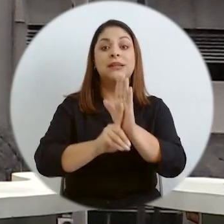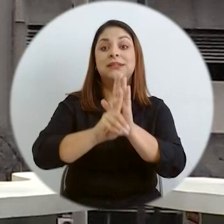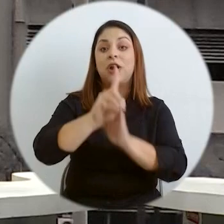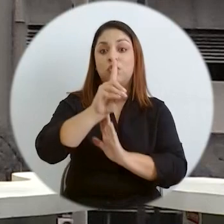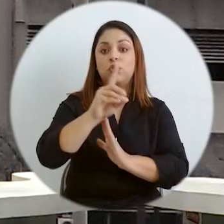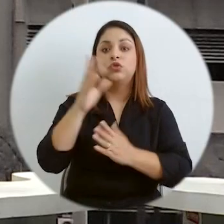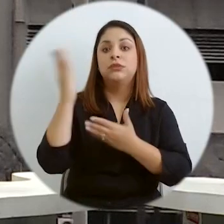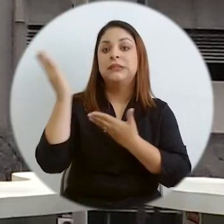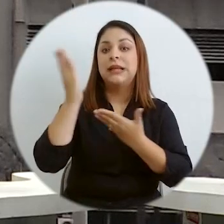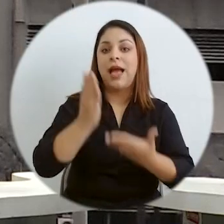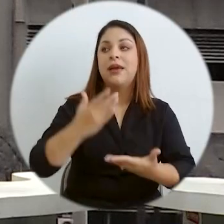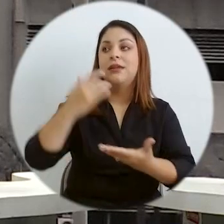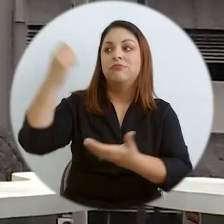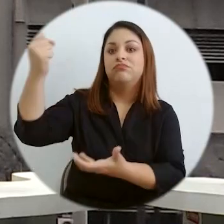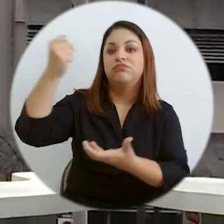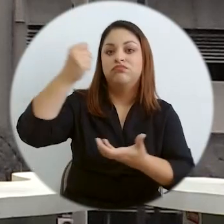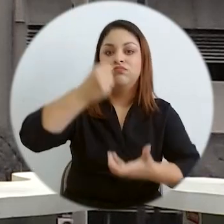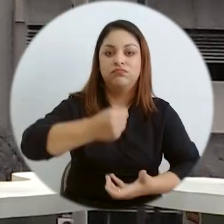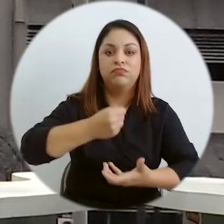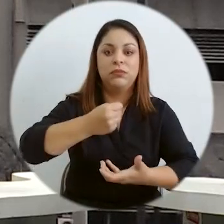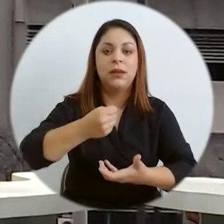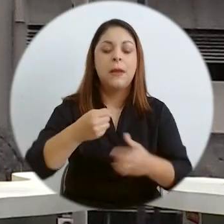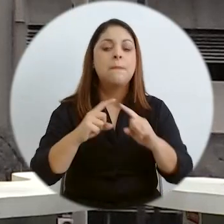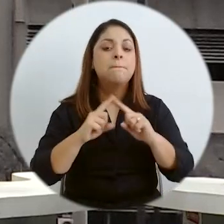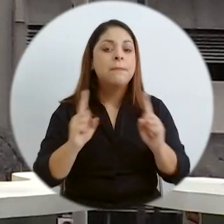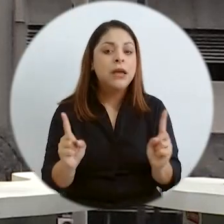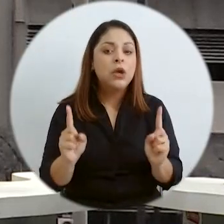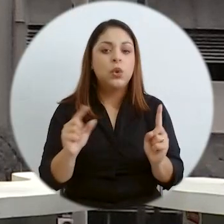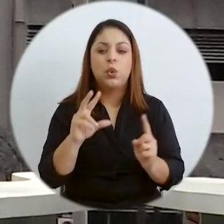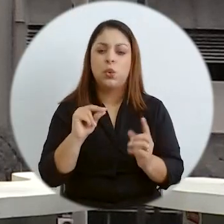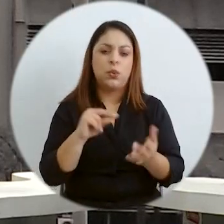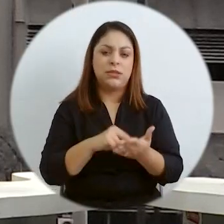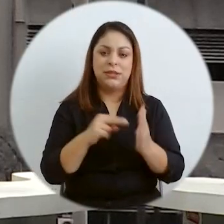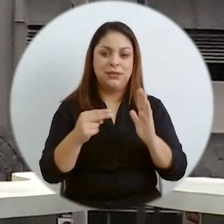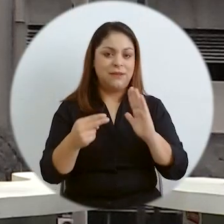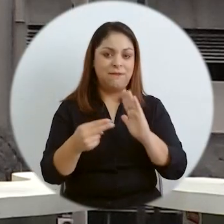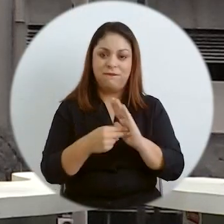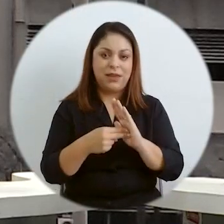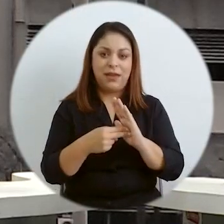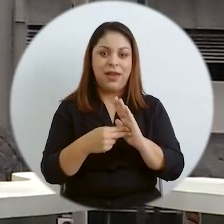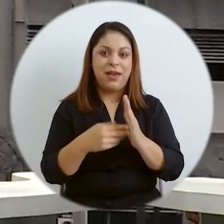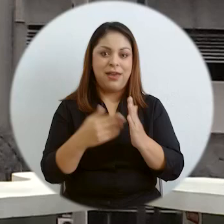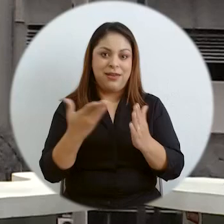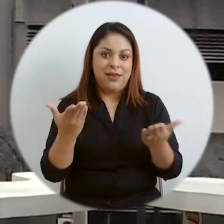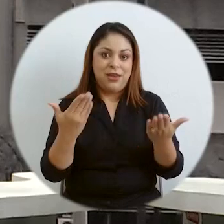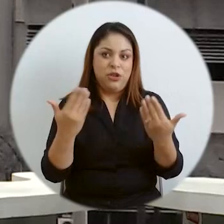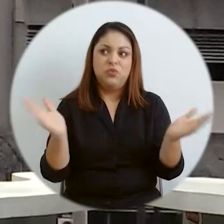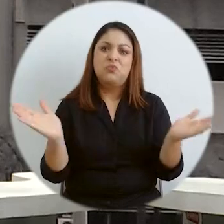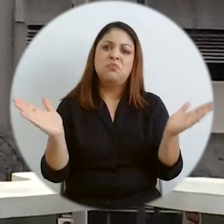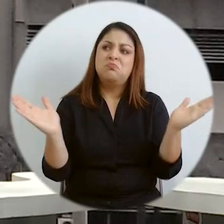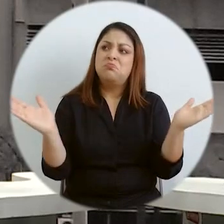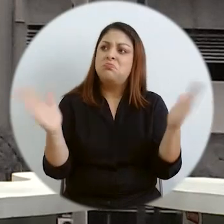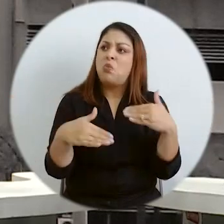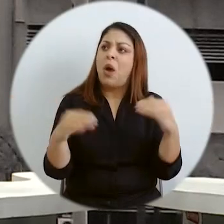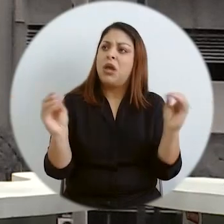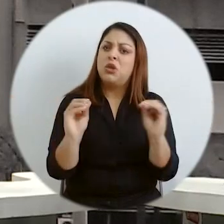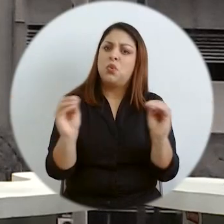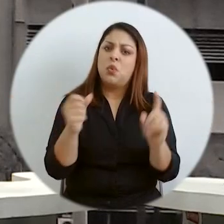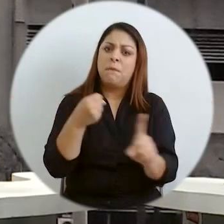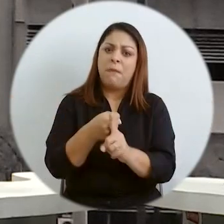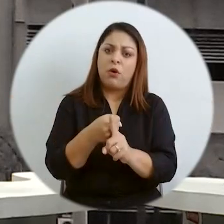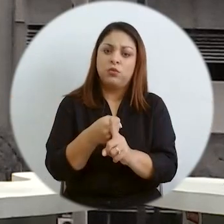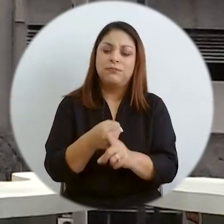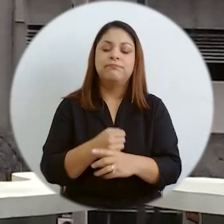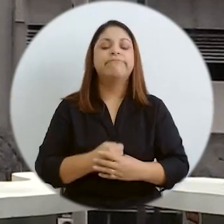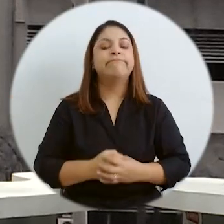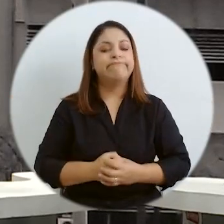de traer inversión, pero eso no significa que no causen un impacto muy